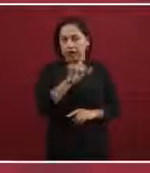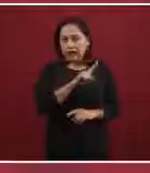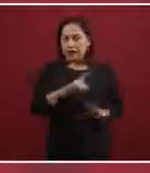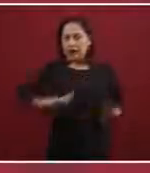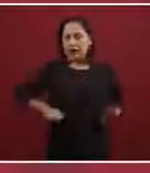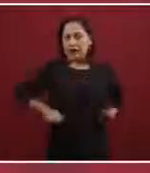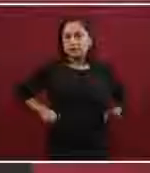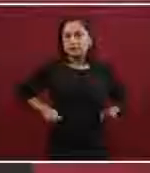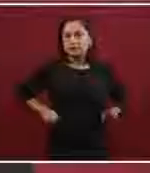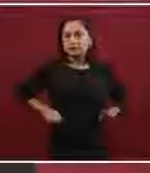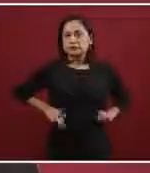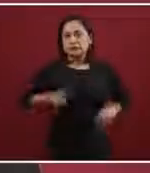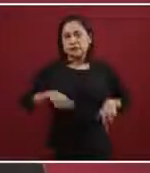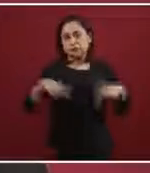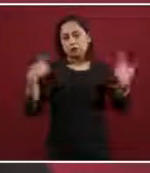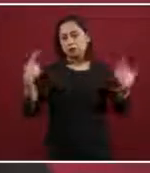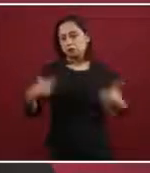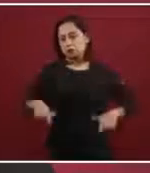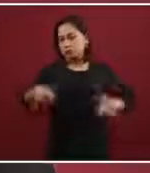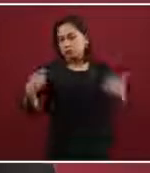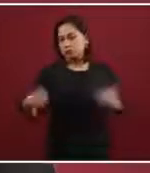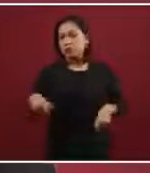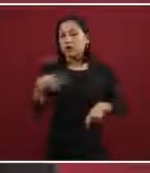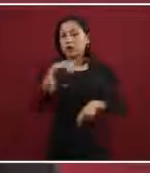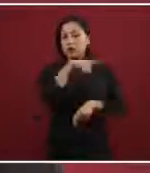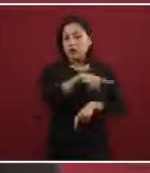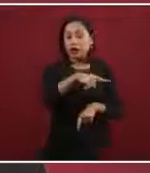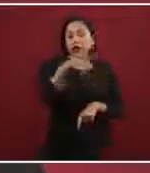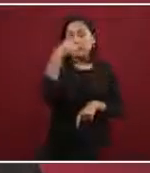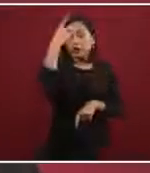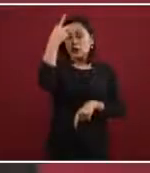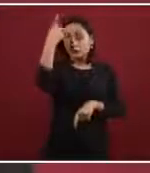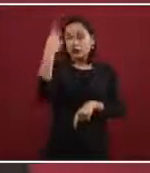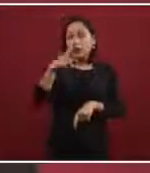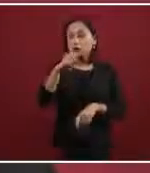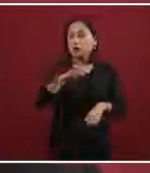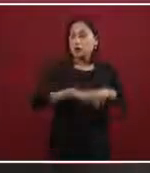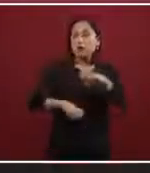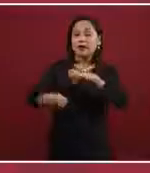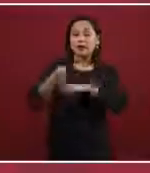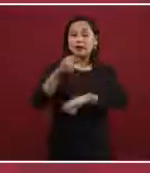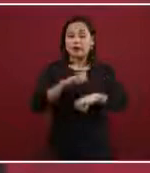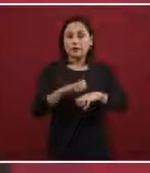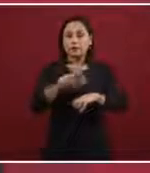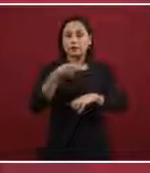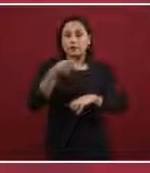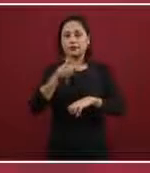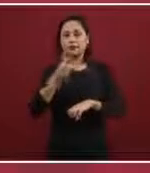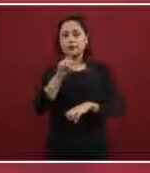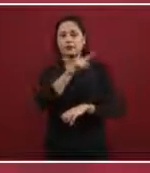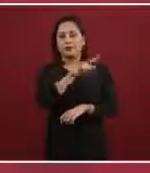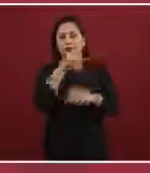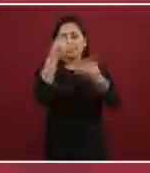sin duda es un empresario con dimensión social con dimensión civil